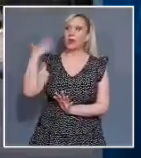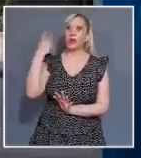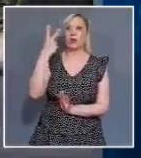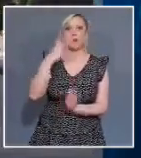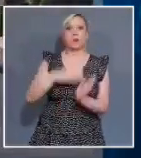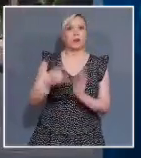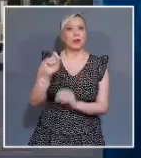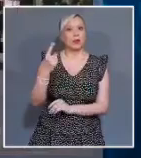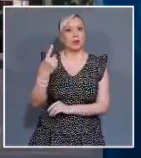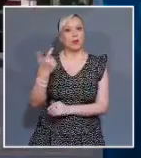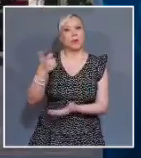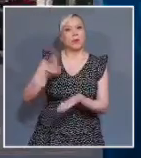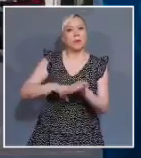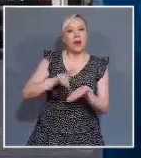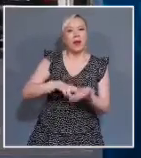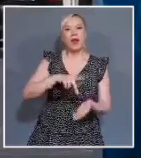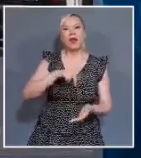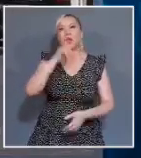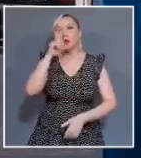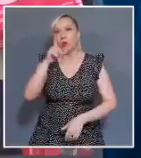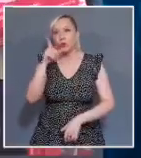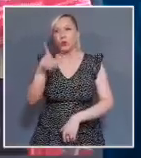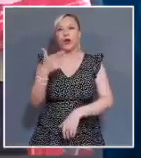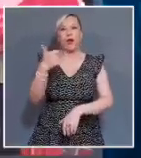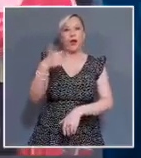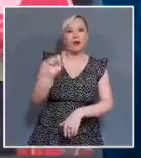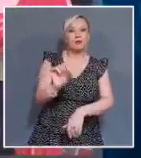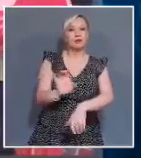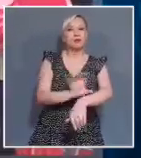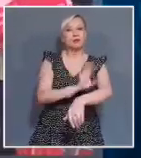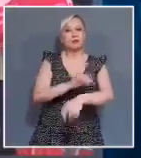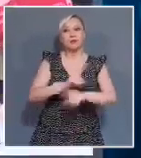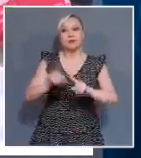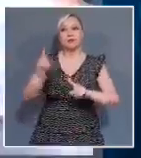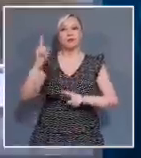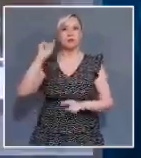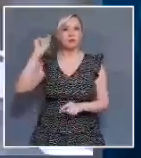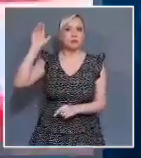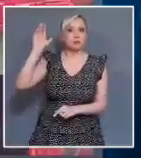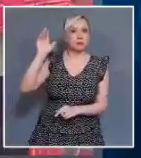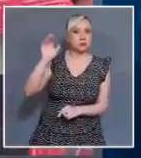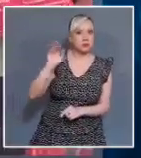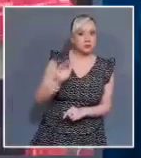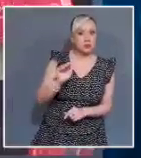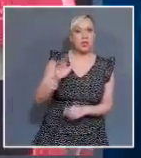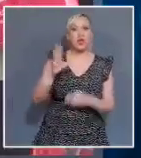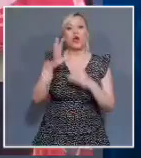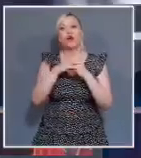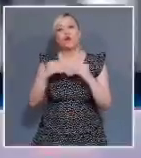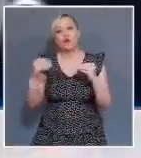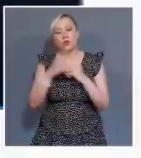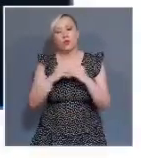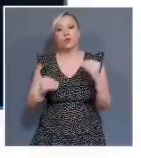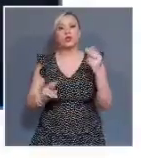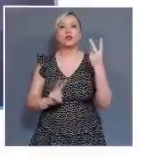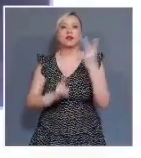los energéticos cayeron en comparación anual, mientras que los de algunas frutas y verduras se mantienen a la